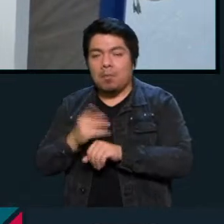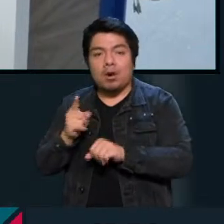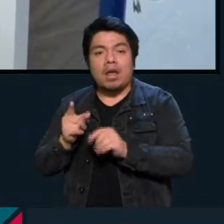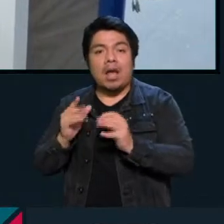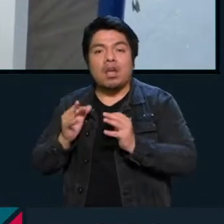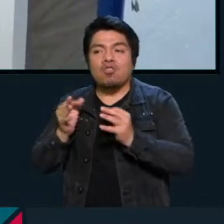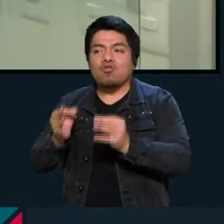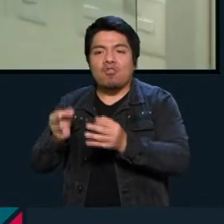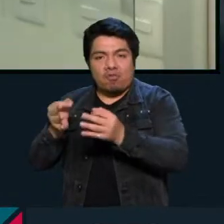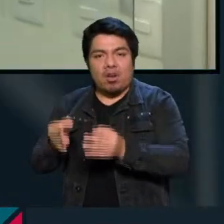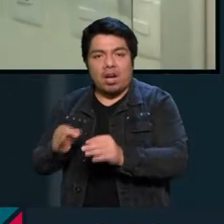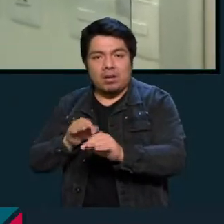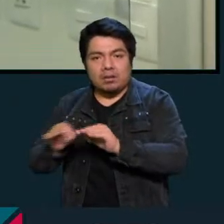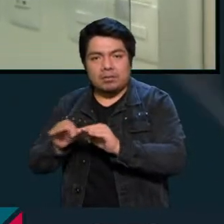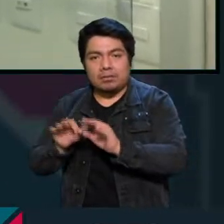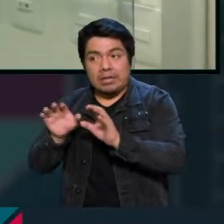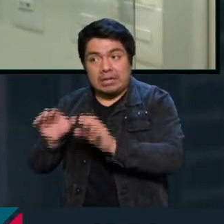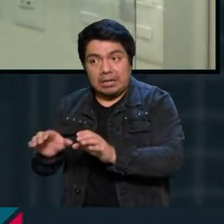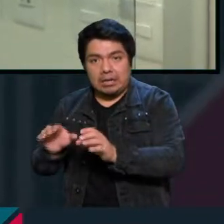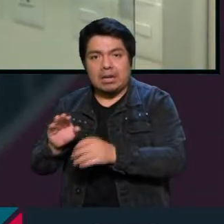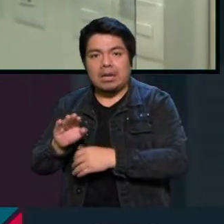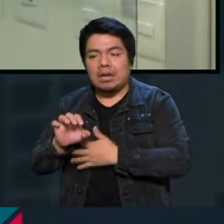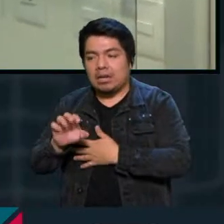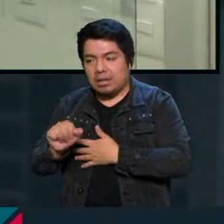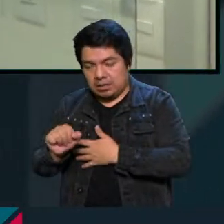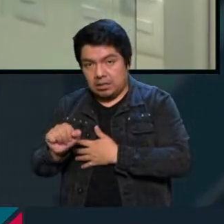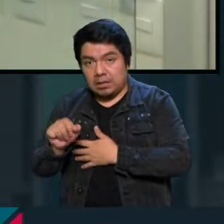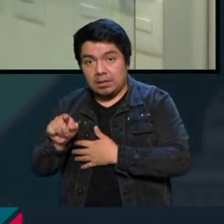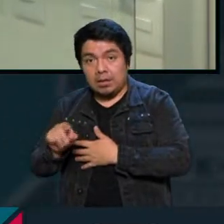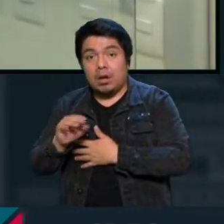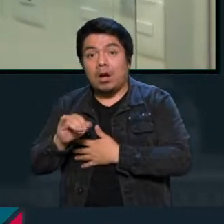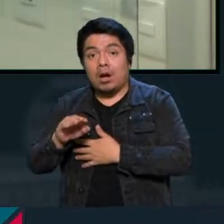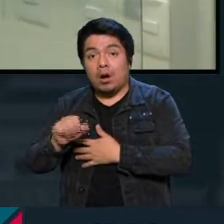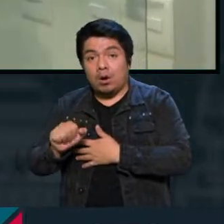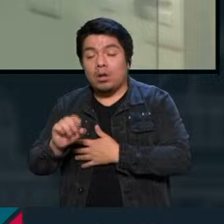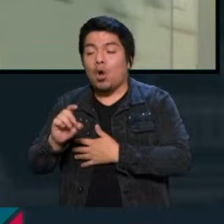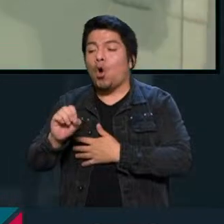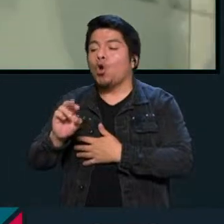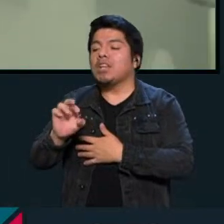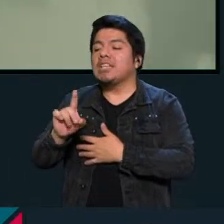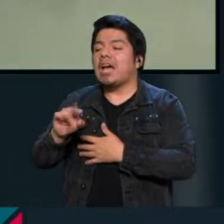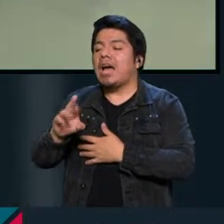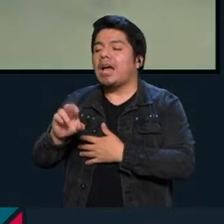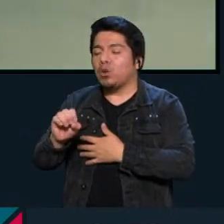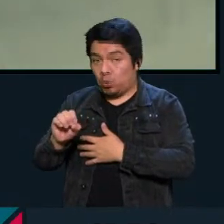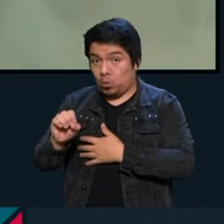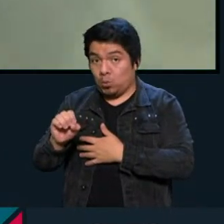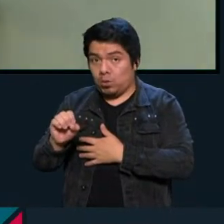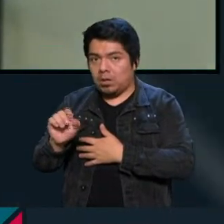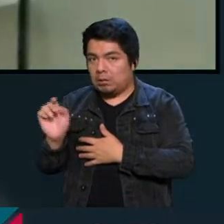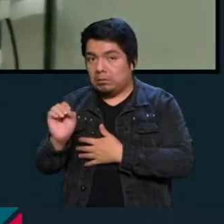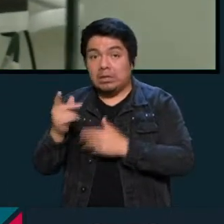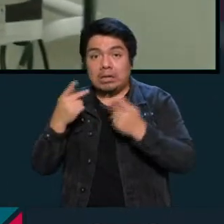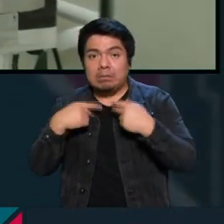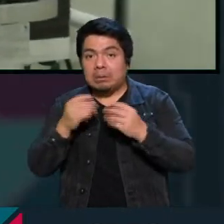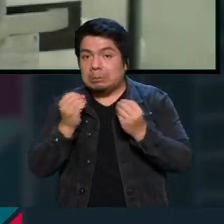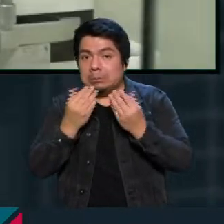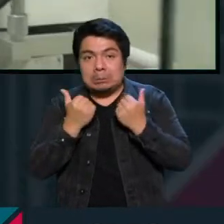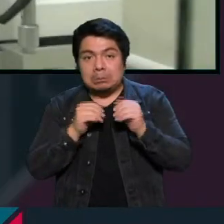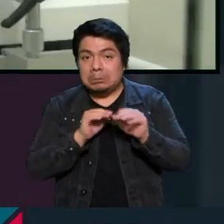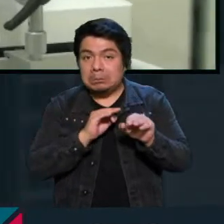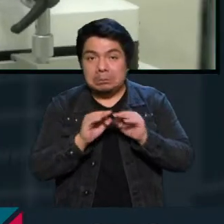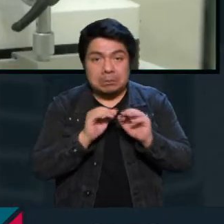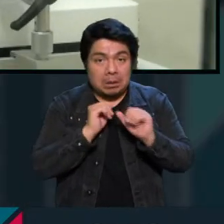formal. Recordemos que ese lo vamos a llamar o se llama coloquialmente como IMSS ordinario. Para todas aquellas personas que no trabajan, no tienen una